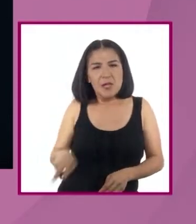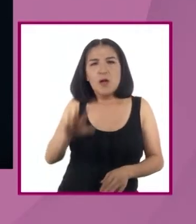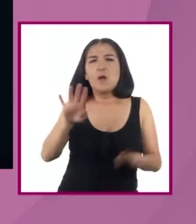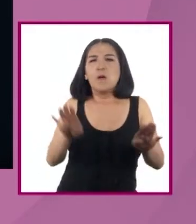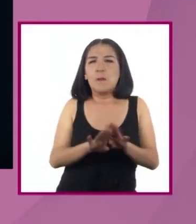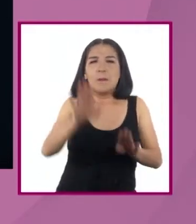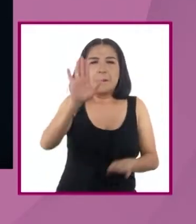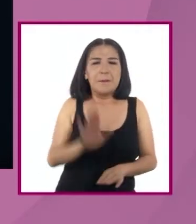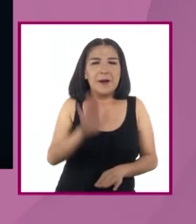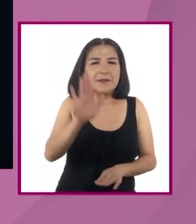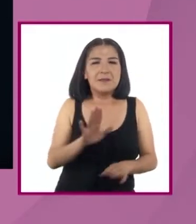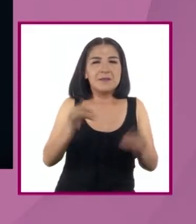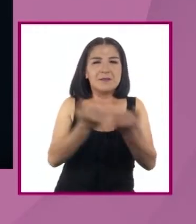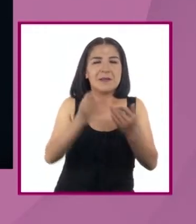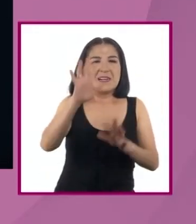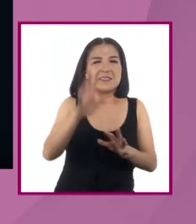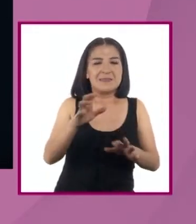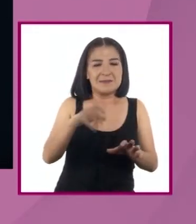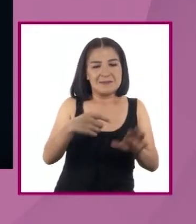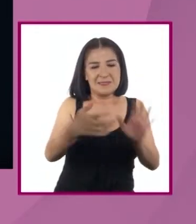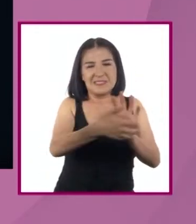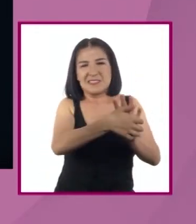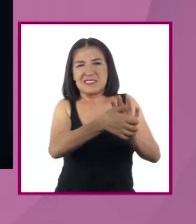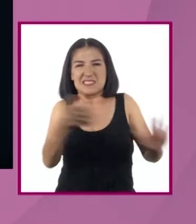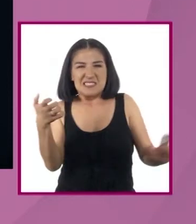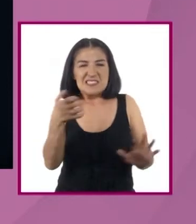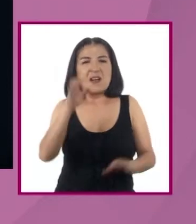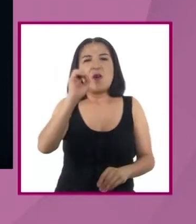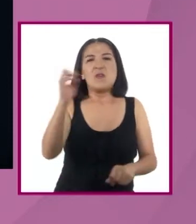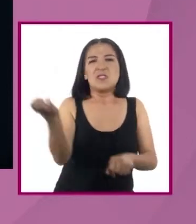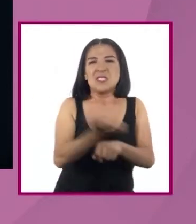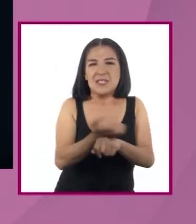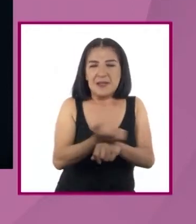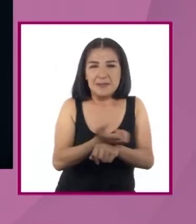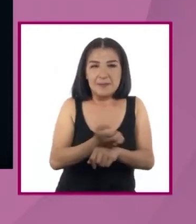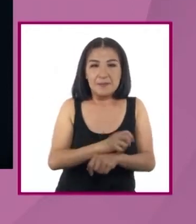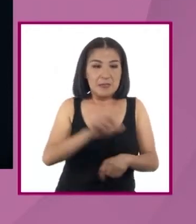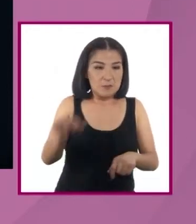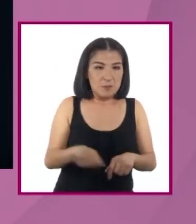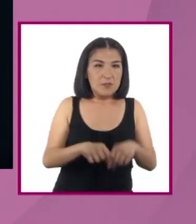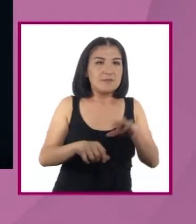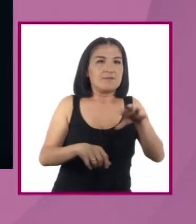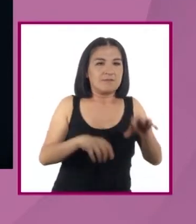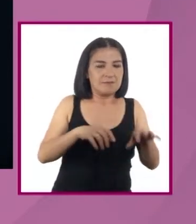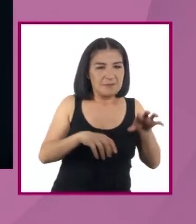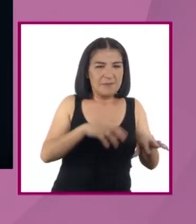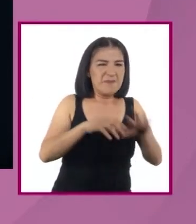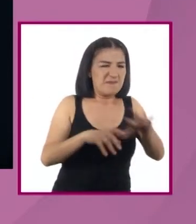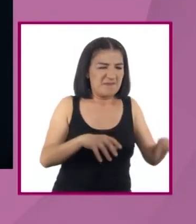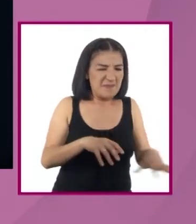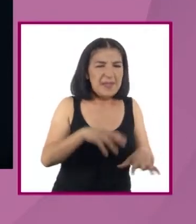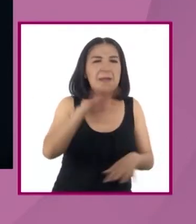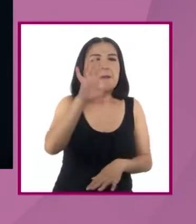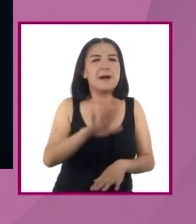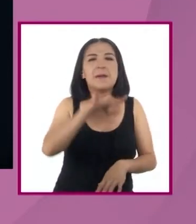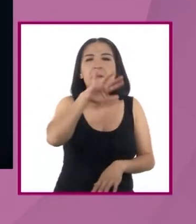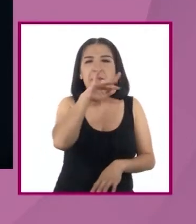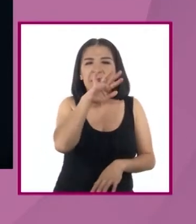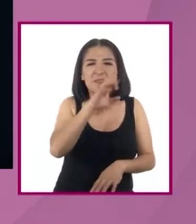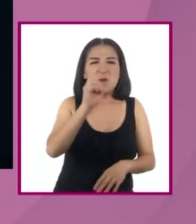ser una rasgadura, sangre, y del lado derecho, basura y algunos